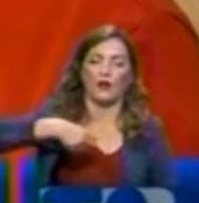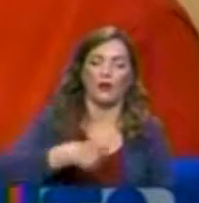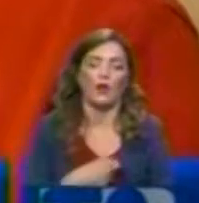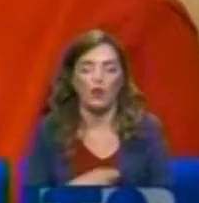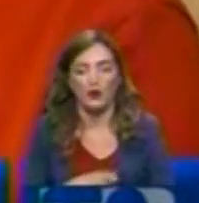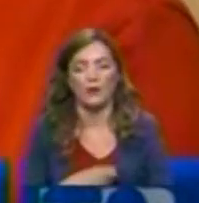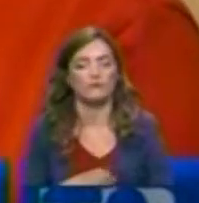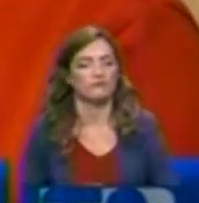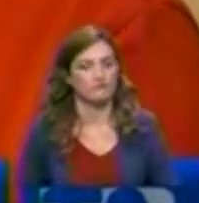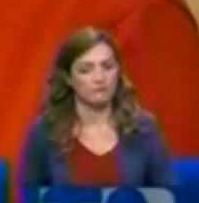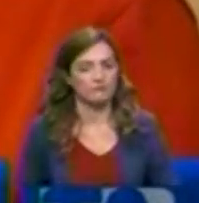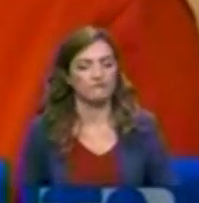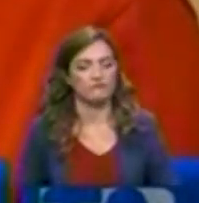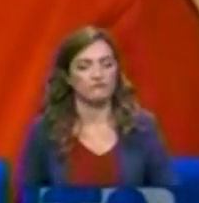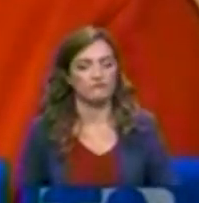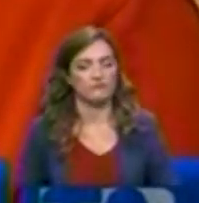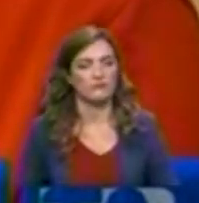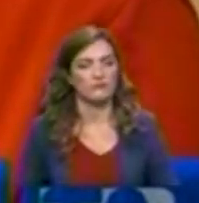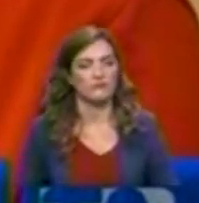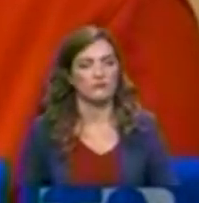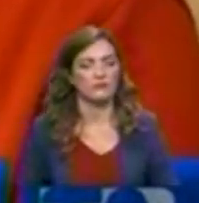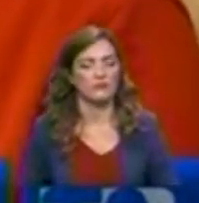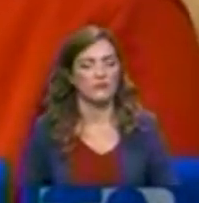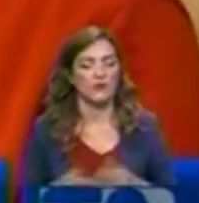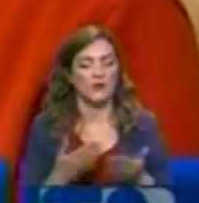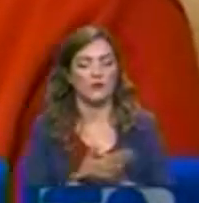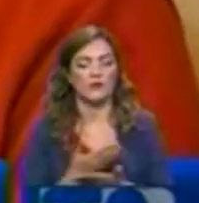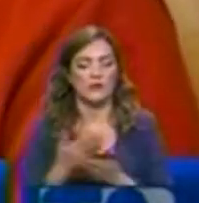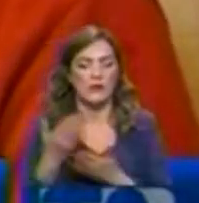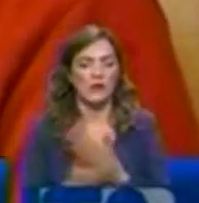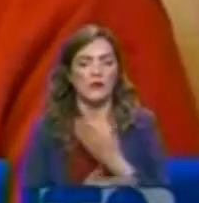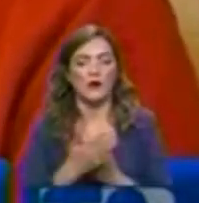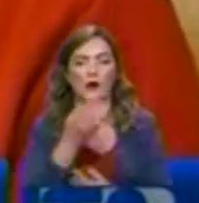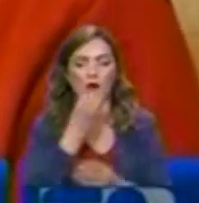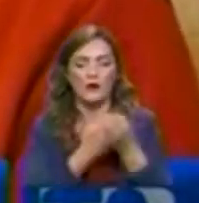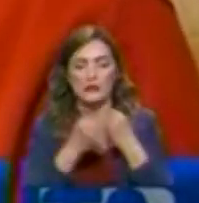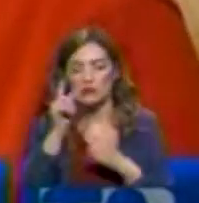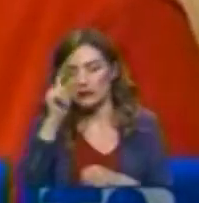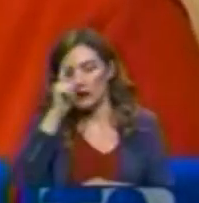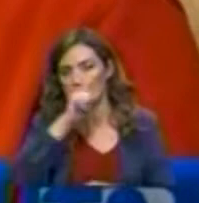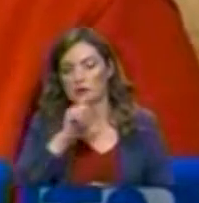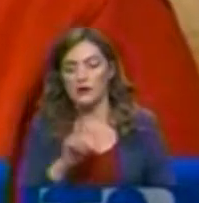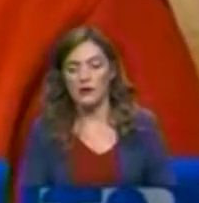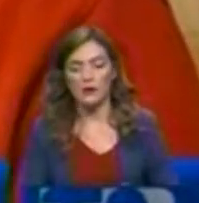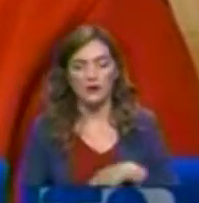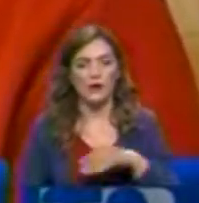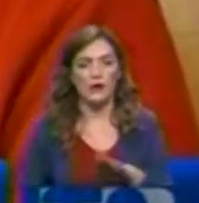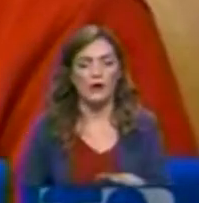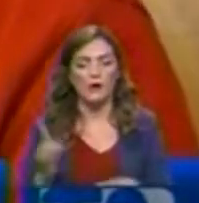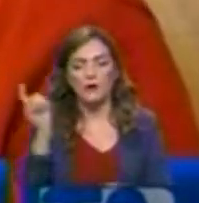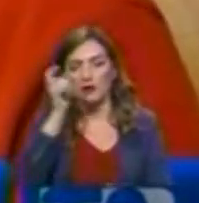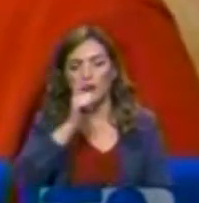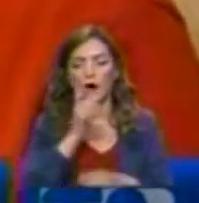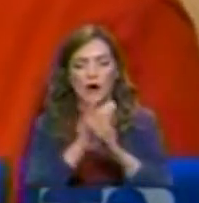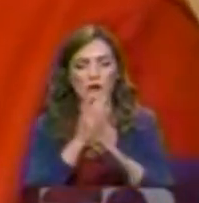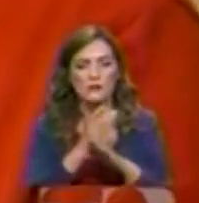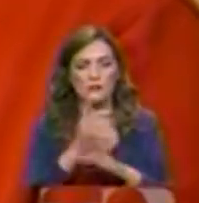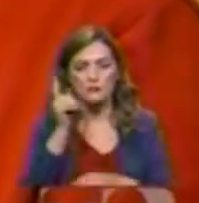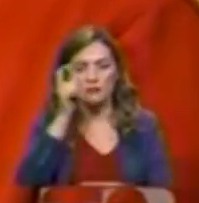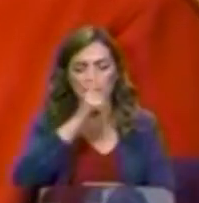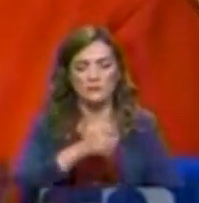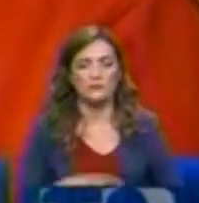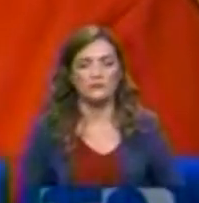mucho. Entonces, cosas tan sencillas como comer se nos dificulta. Caminar se nos dificulta, hablar se nos dificulta. ¿Por